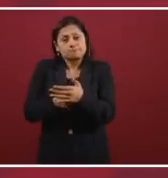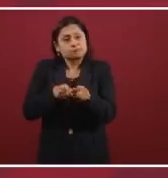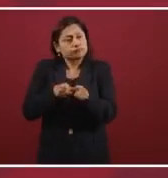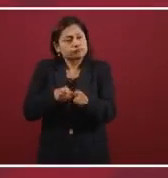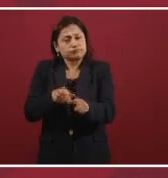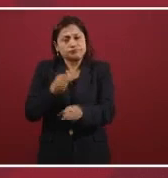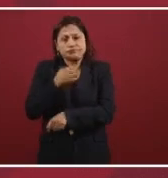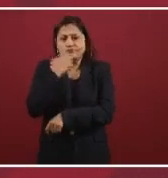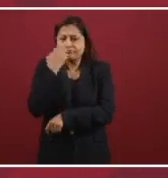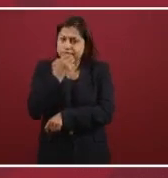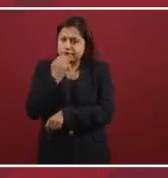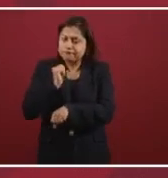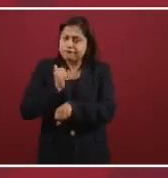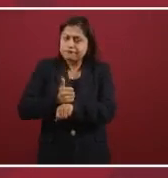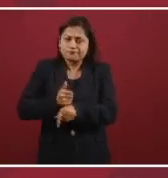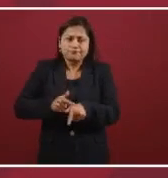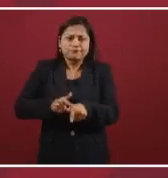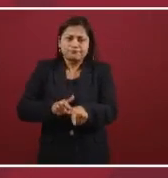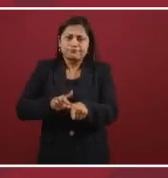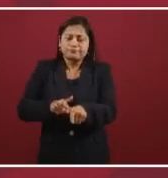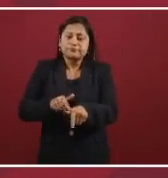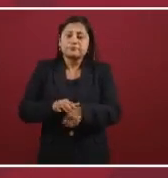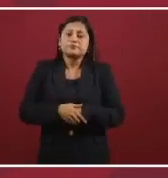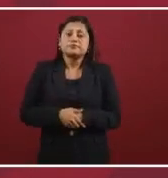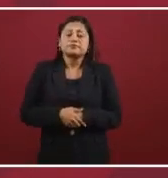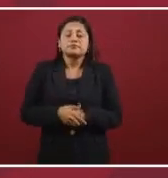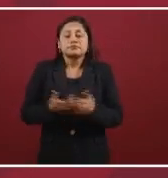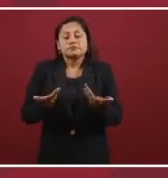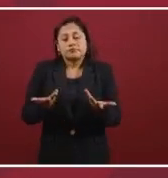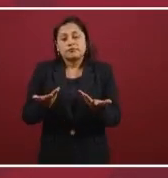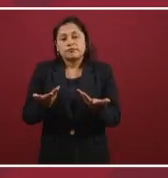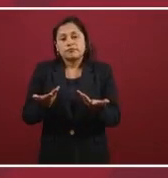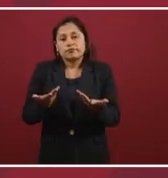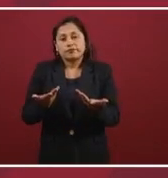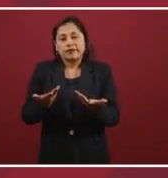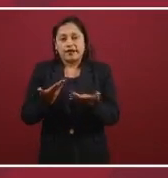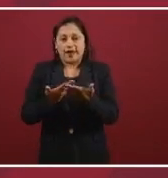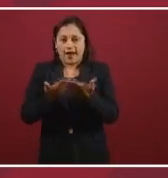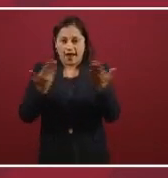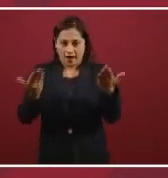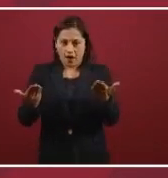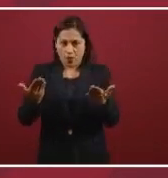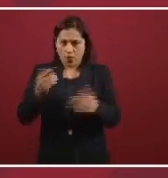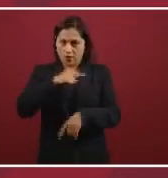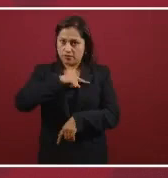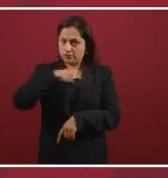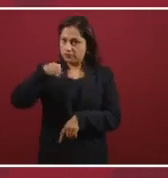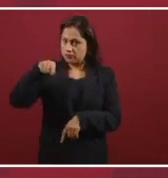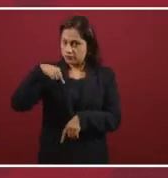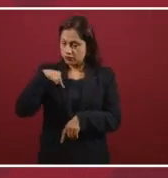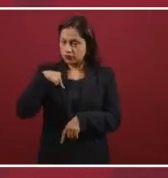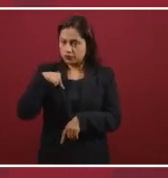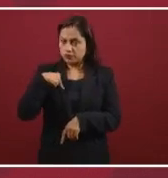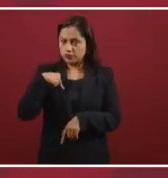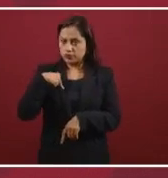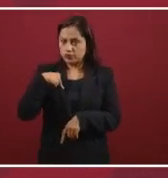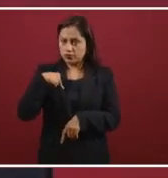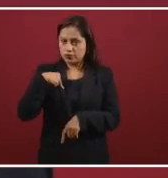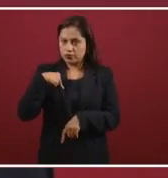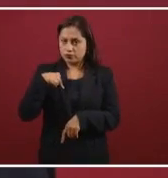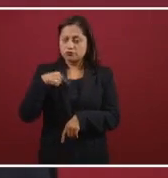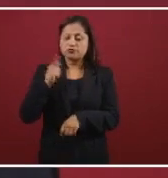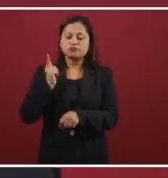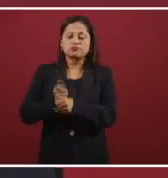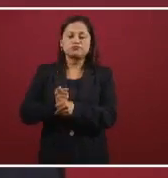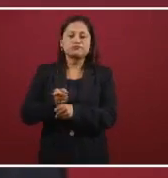nosotros llegamos a la conclusión de que hacen falta las escuelas